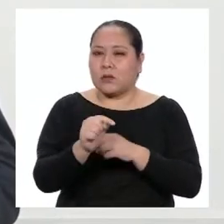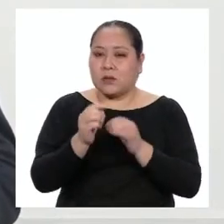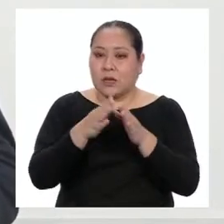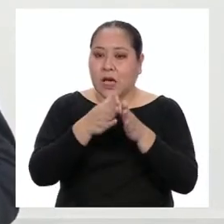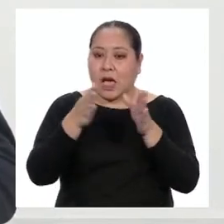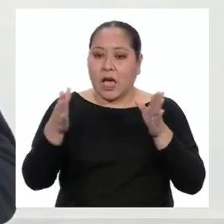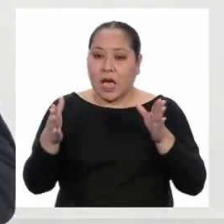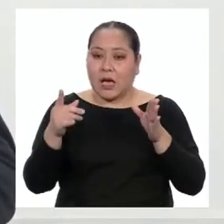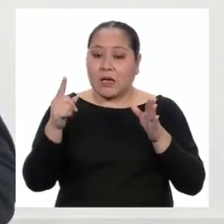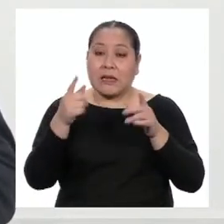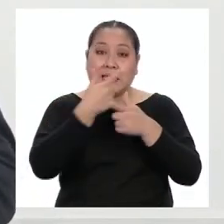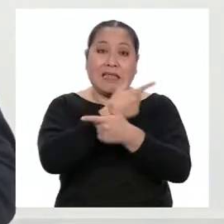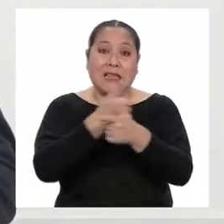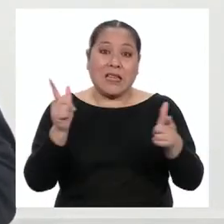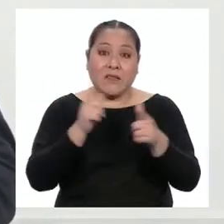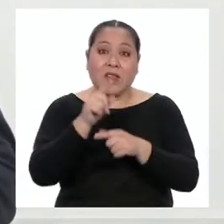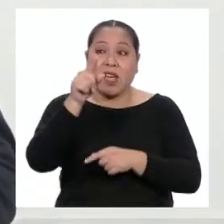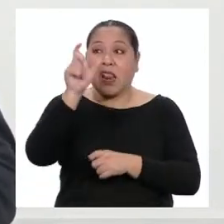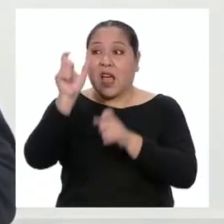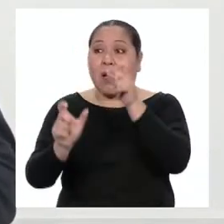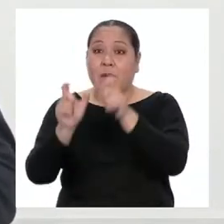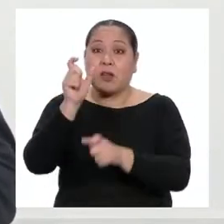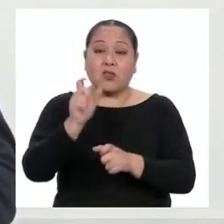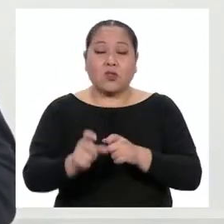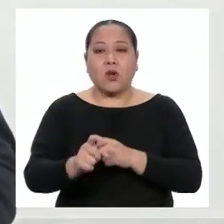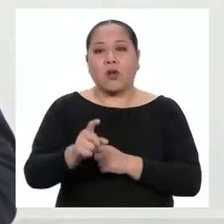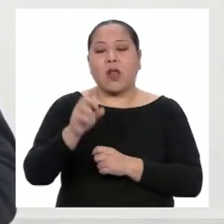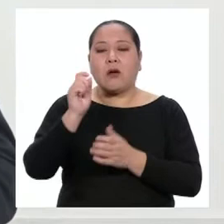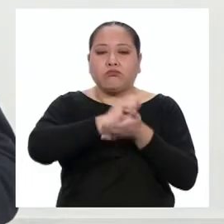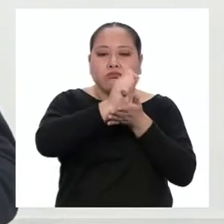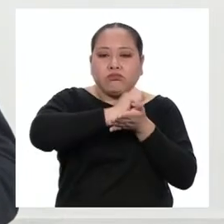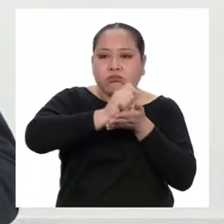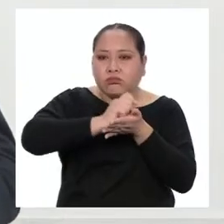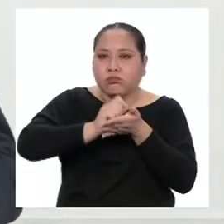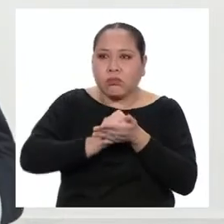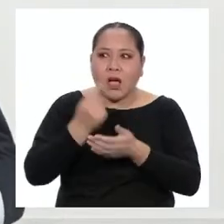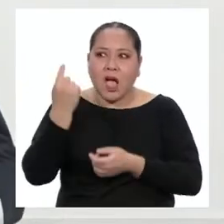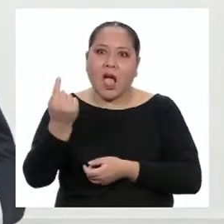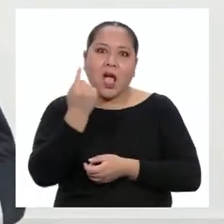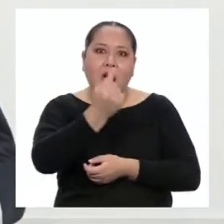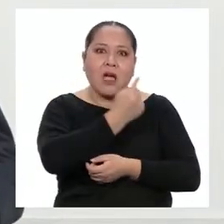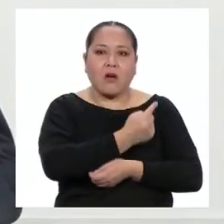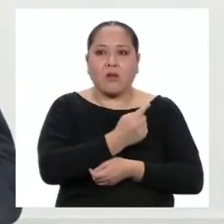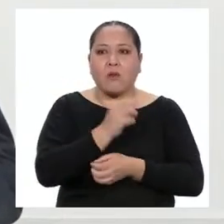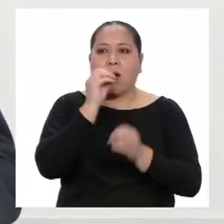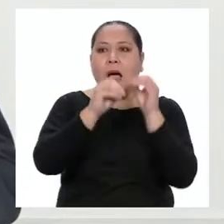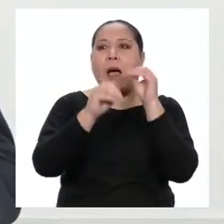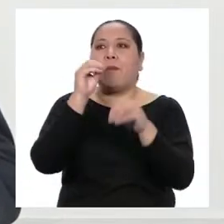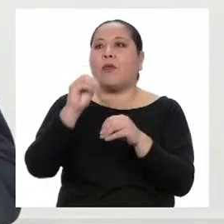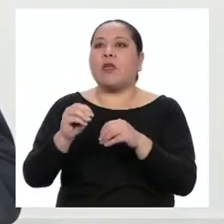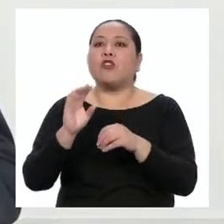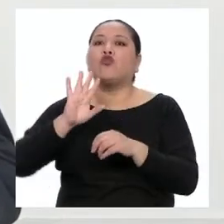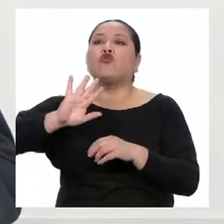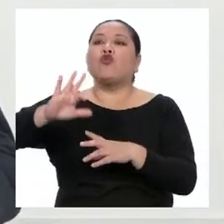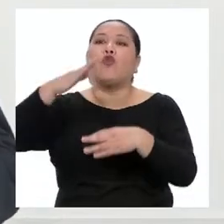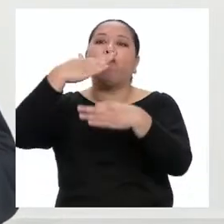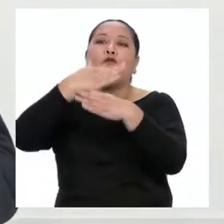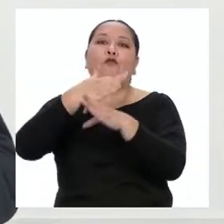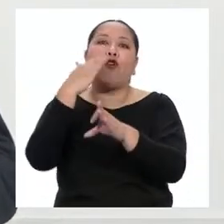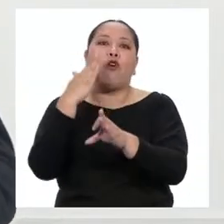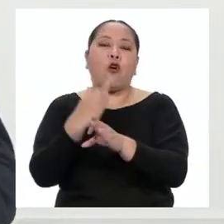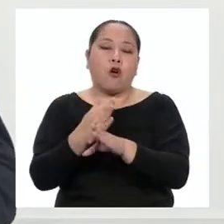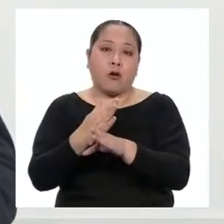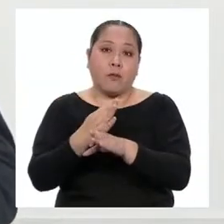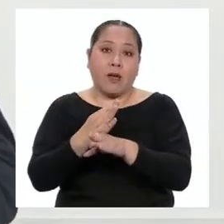dejamos esa opción libre para que cada estudiante complete, cada uno va a denominar el tipo de discriminación de